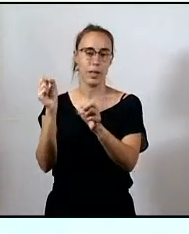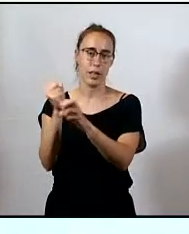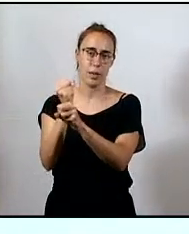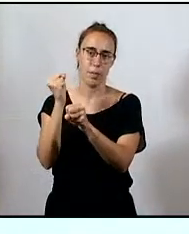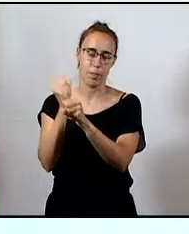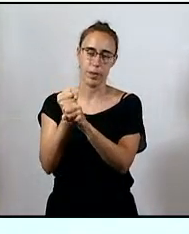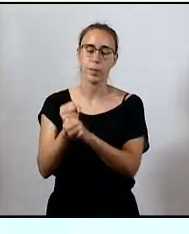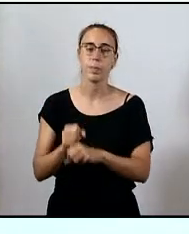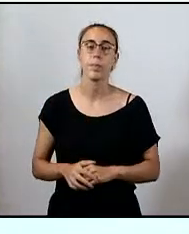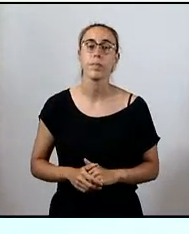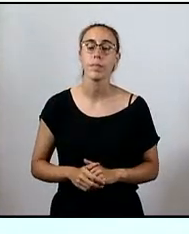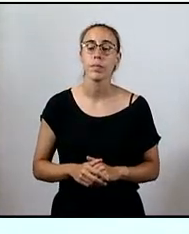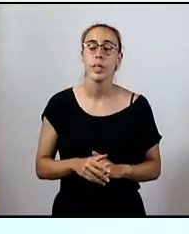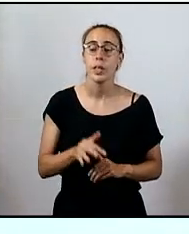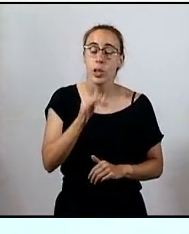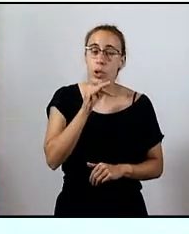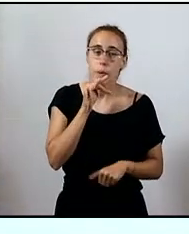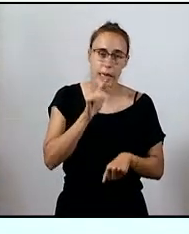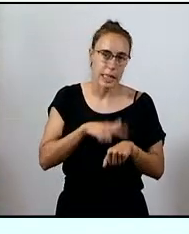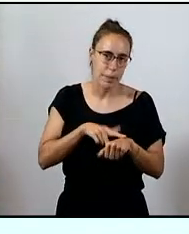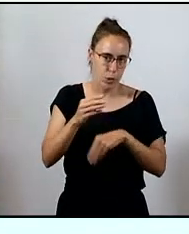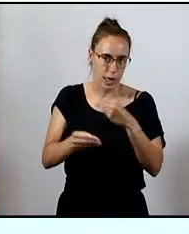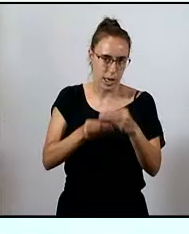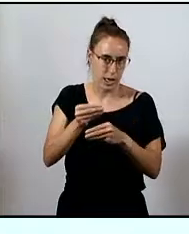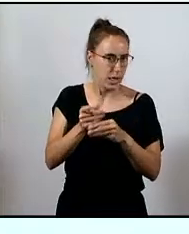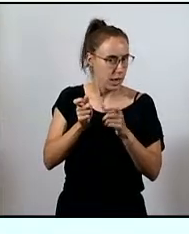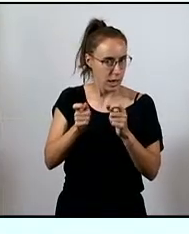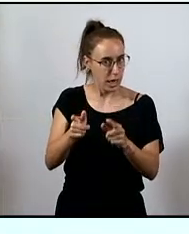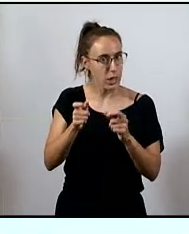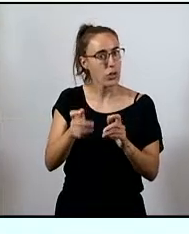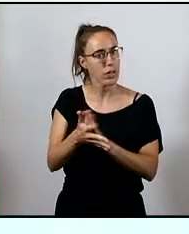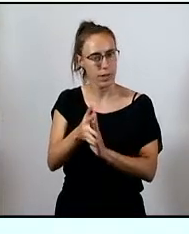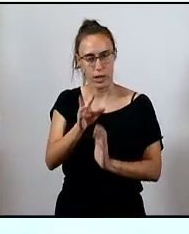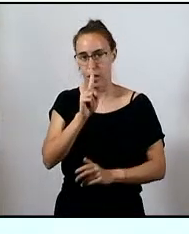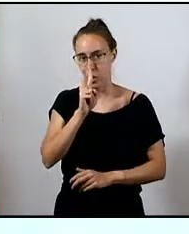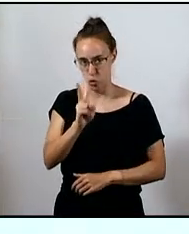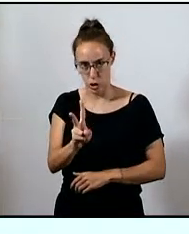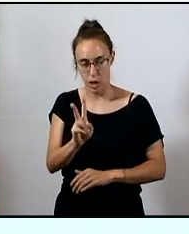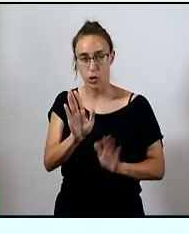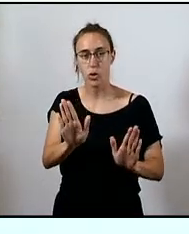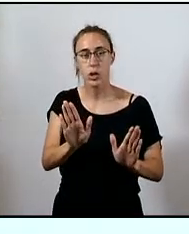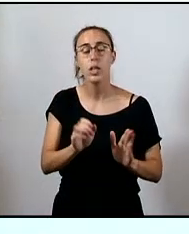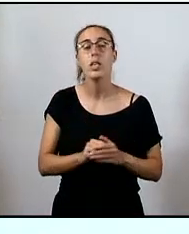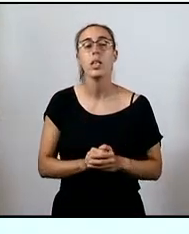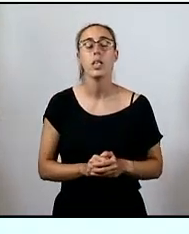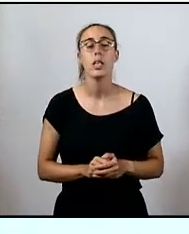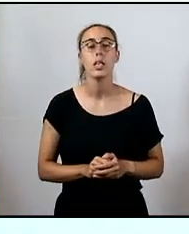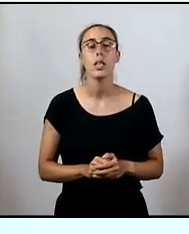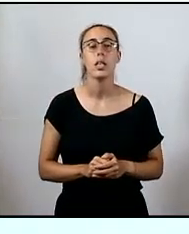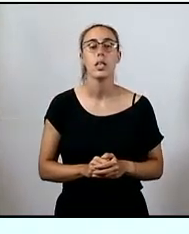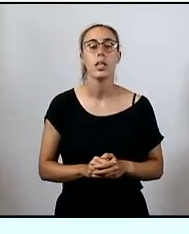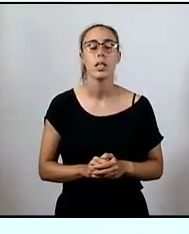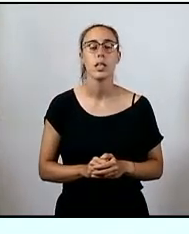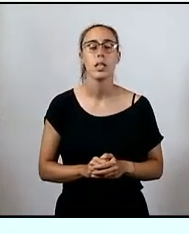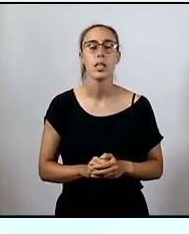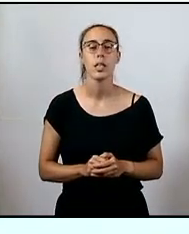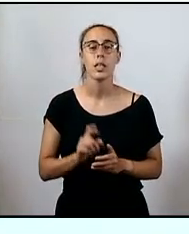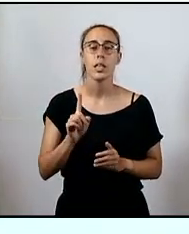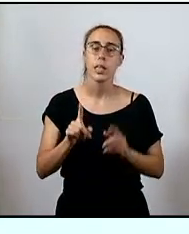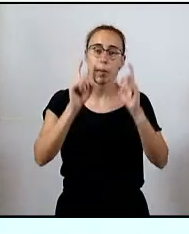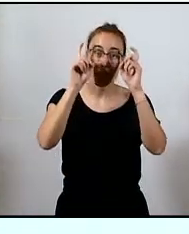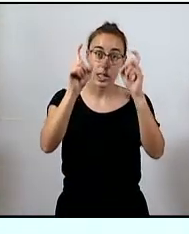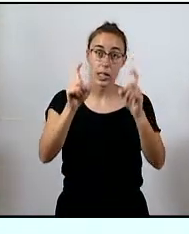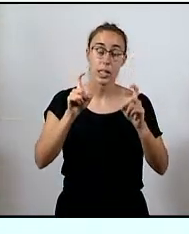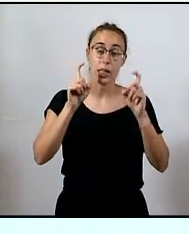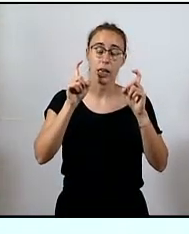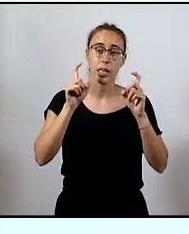ejecutarlo. Tenemos tiempo para ejecutarlo, tenemos 2 años. ¿Vale? Y para justificarlo después, y desde luego vamos a